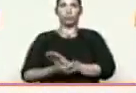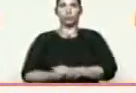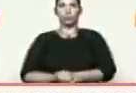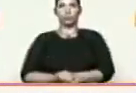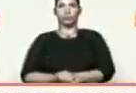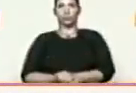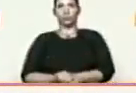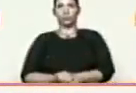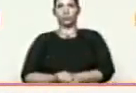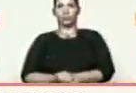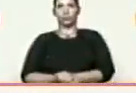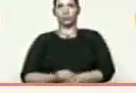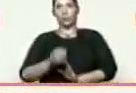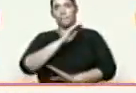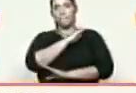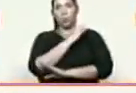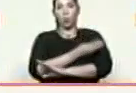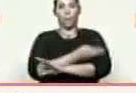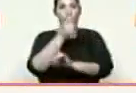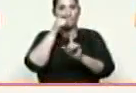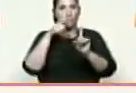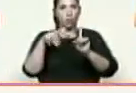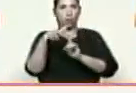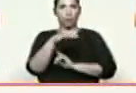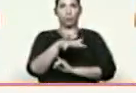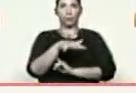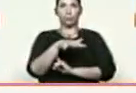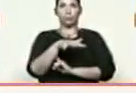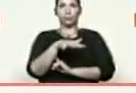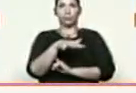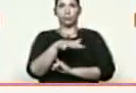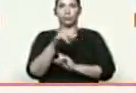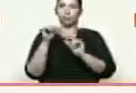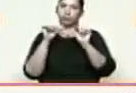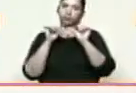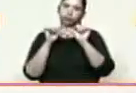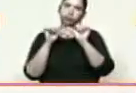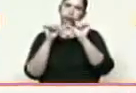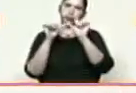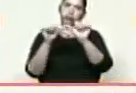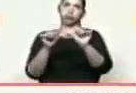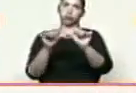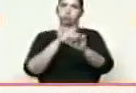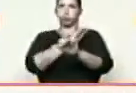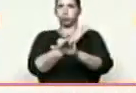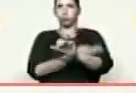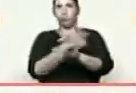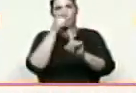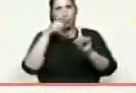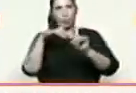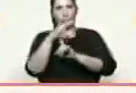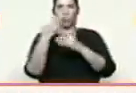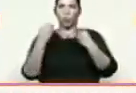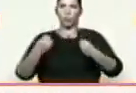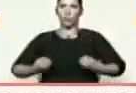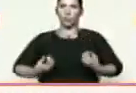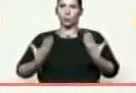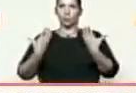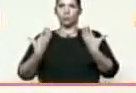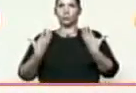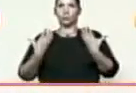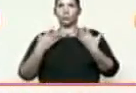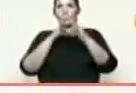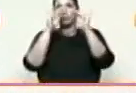poder del pueblo que es permanente en manos del pueblo. ¿Cómo lo va a expresar? Una manera